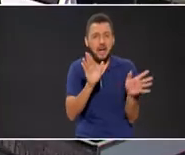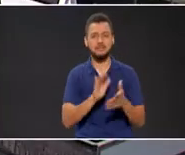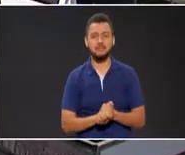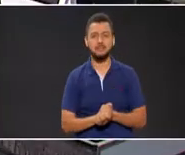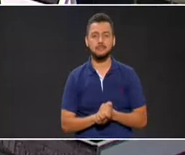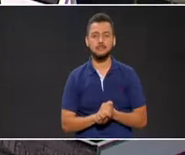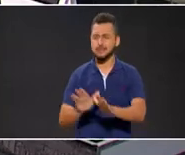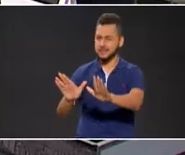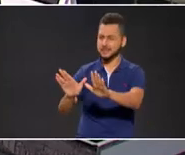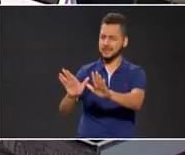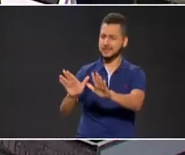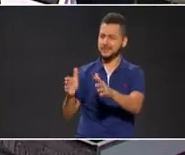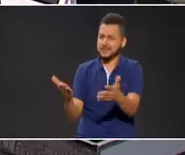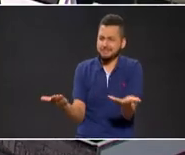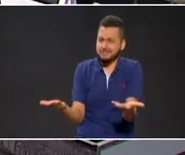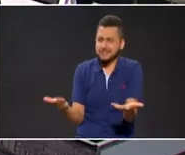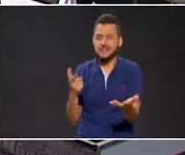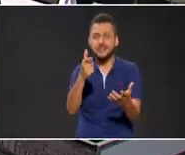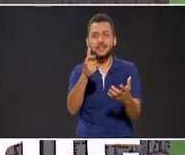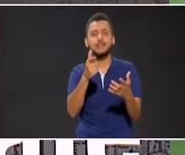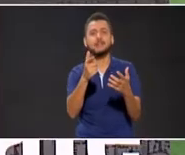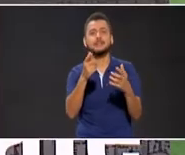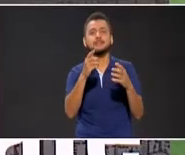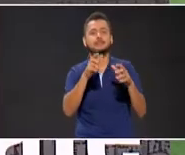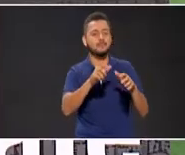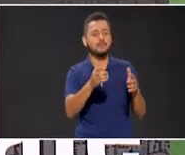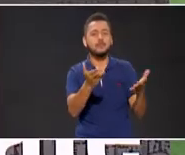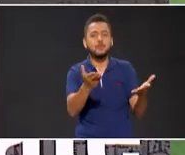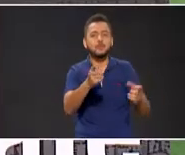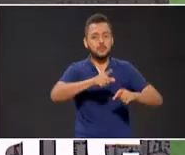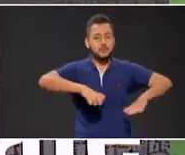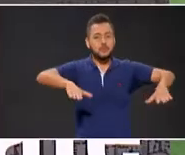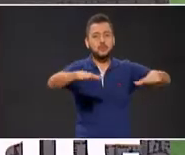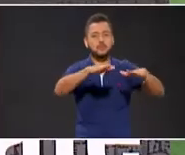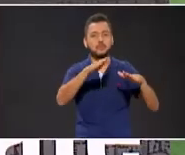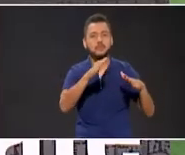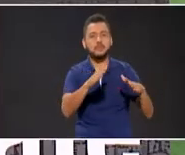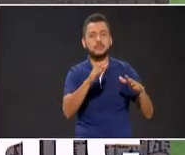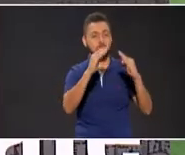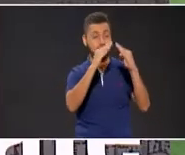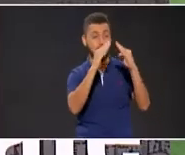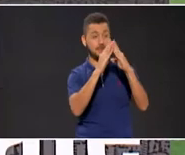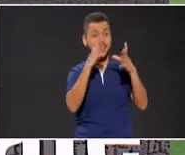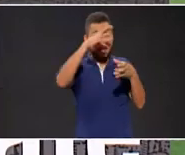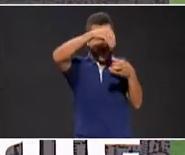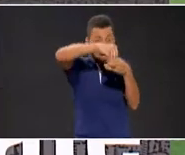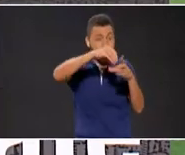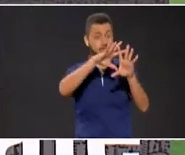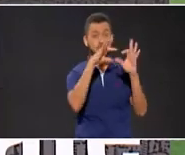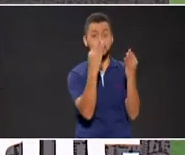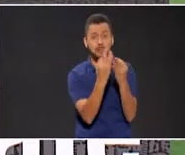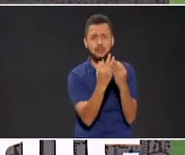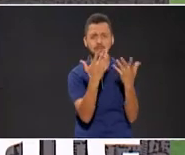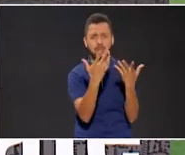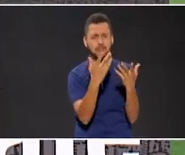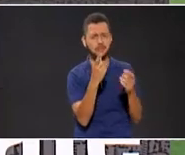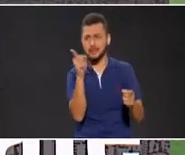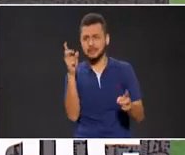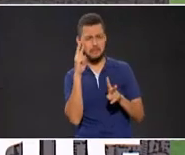ahí entrar hasta la situación que están viviendo los hogares porque los índices de violencia